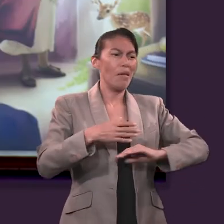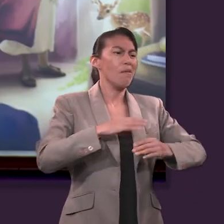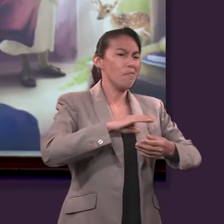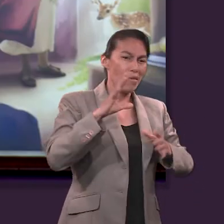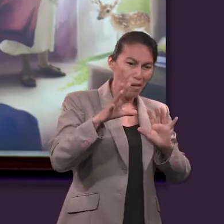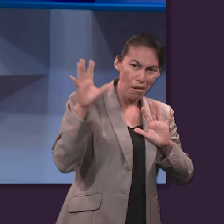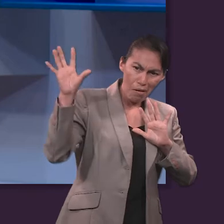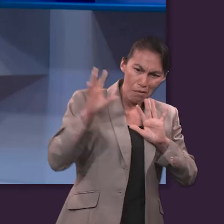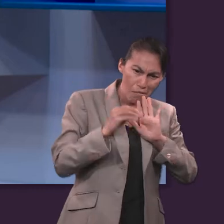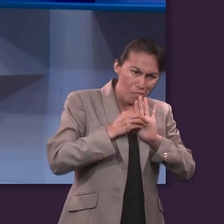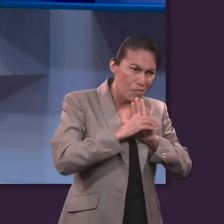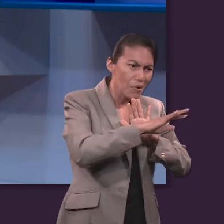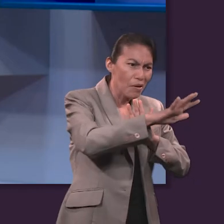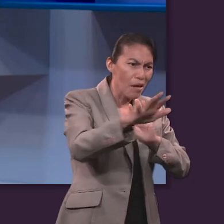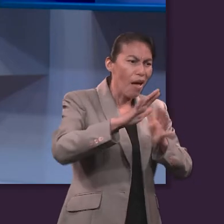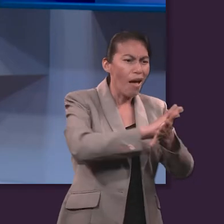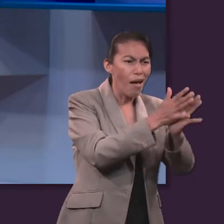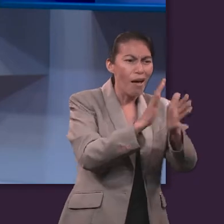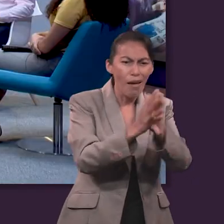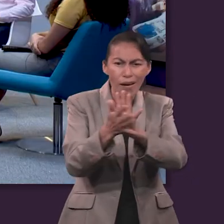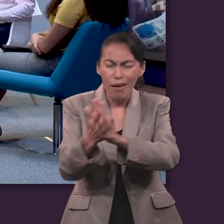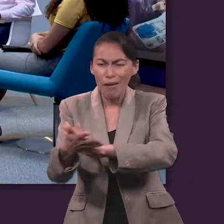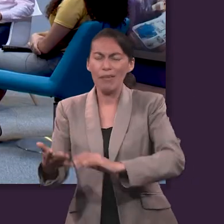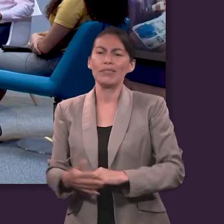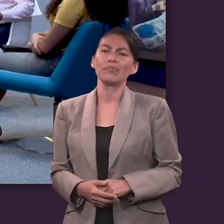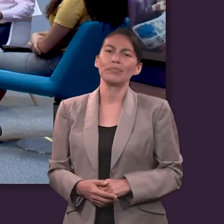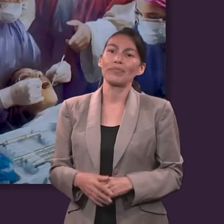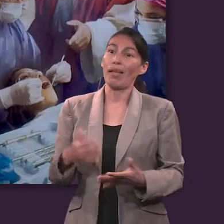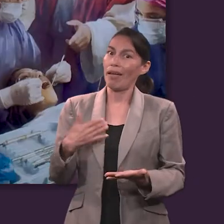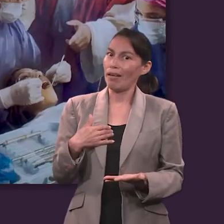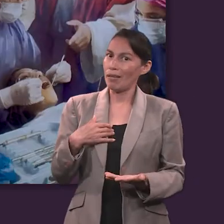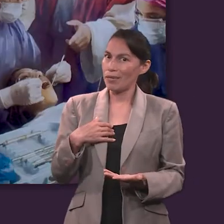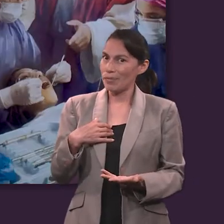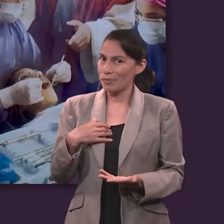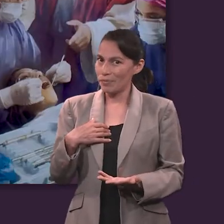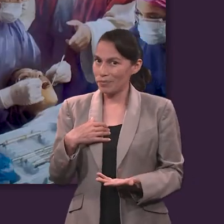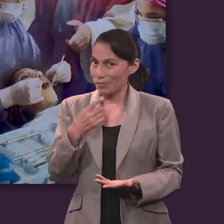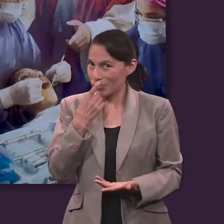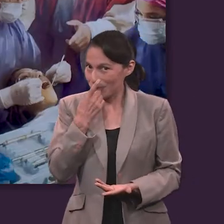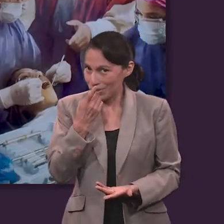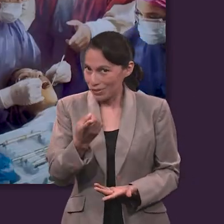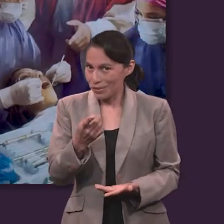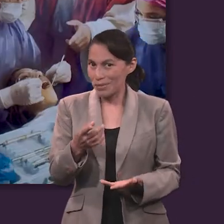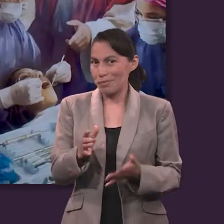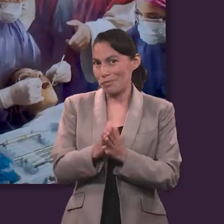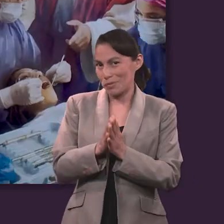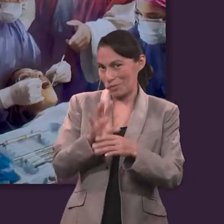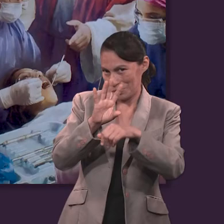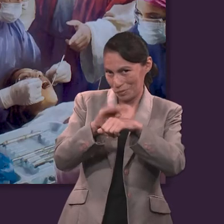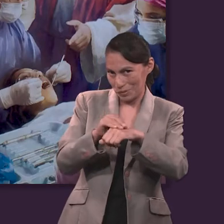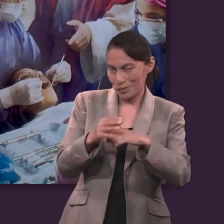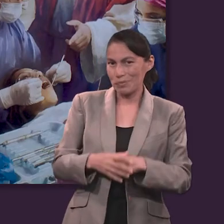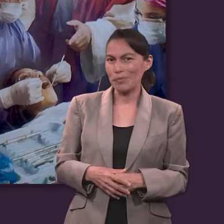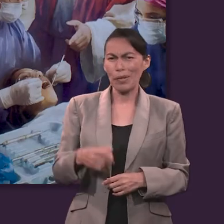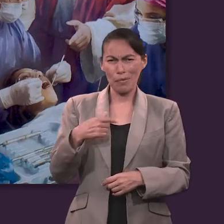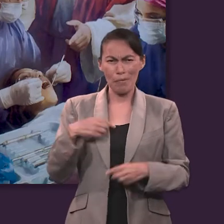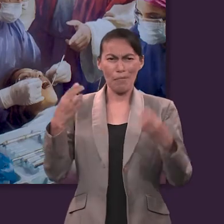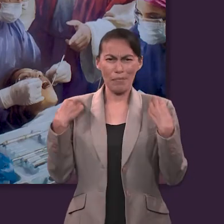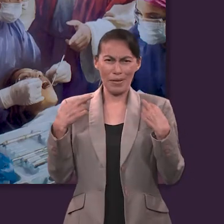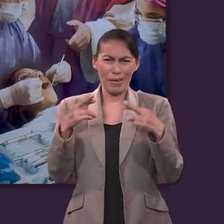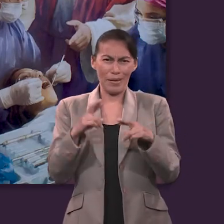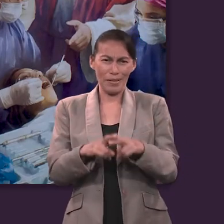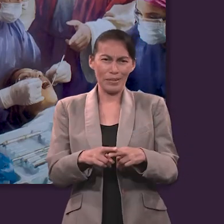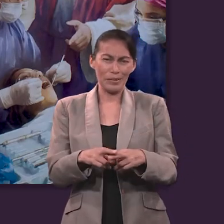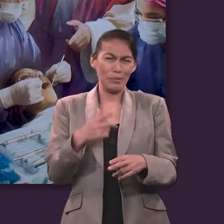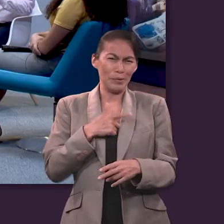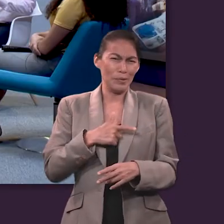transformar nuestra comunidad. Yo quisiera agregar algo, Noemí, no sé si me permiten. Como soy docente, me encanta dar tareas,